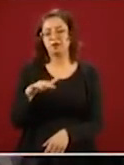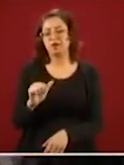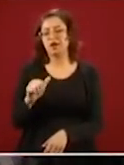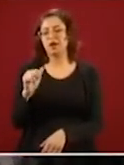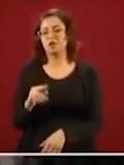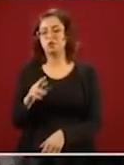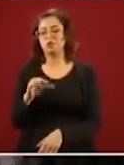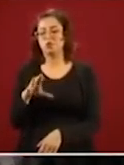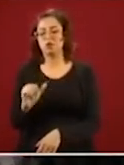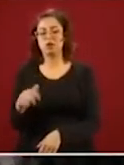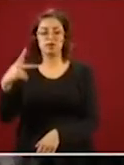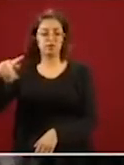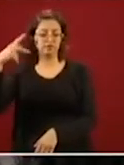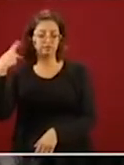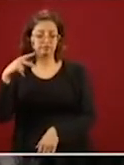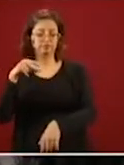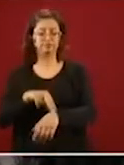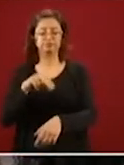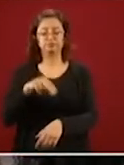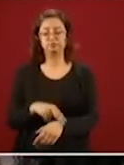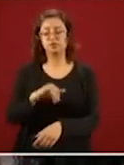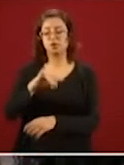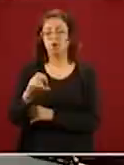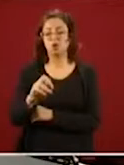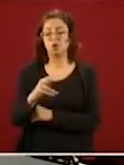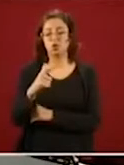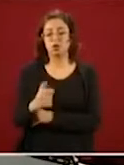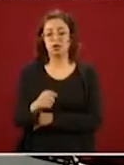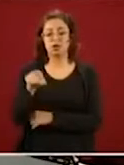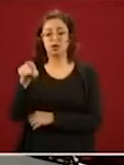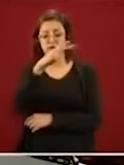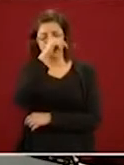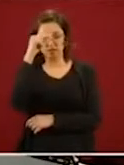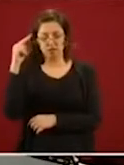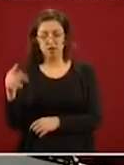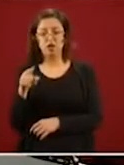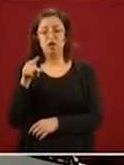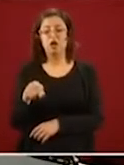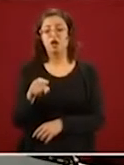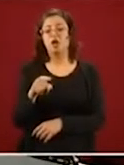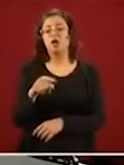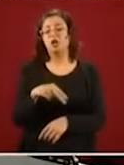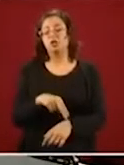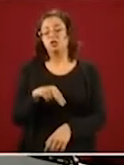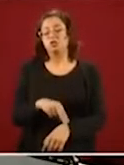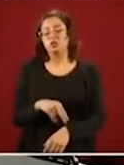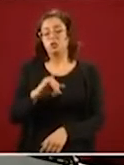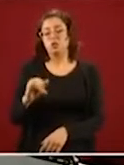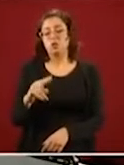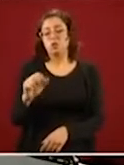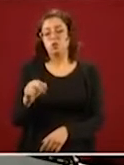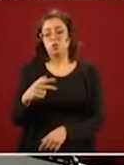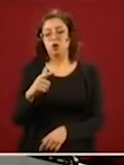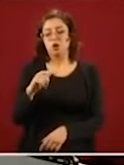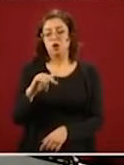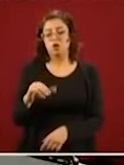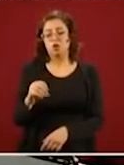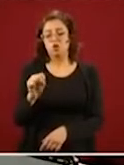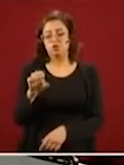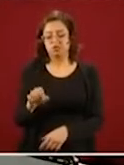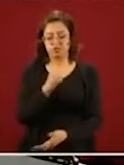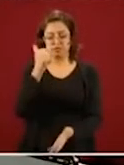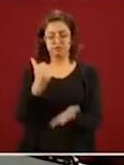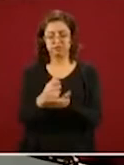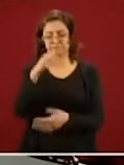Puebla, el doctor Jorge Martínez Torres, Nayarit, el doctor Juan José Evangelista Salazar, Ciudad de México Sur, el